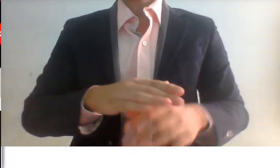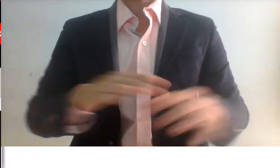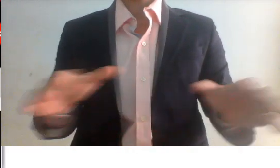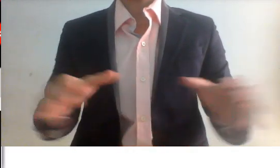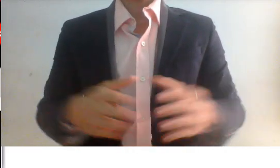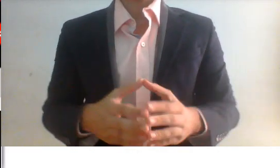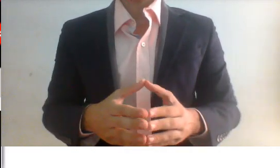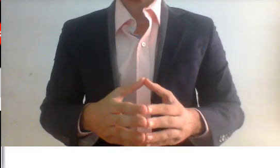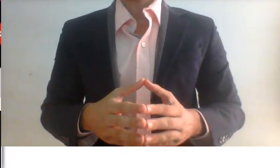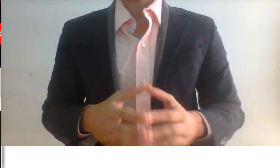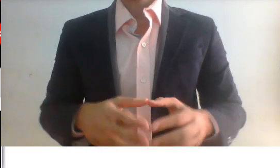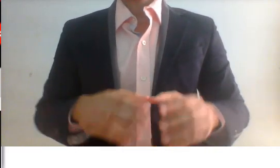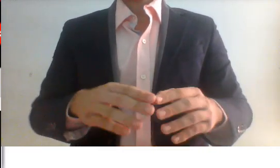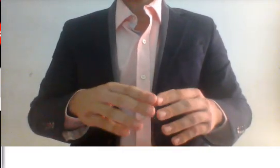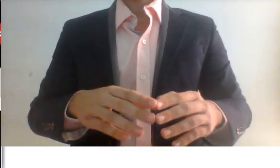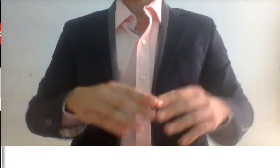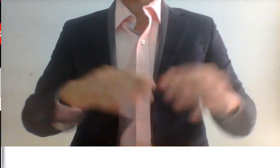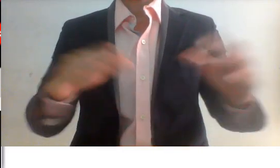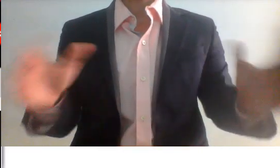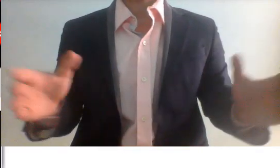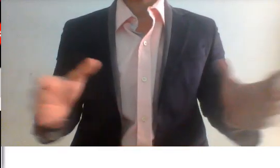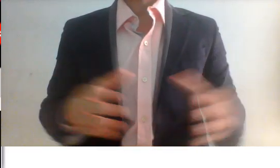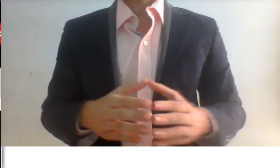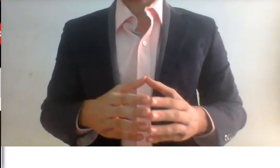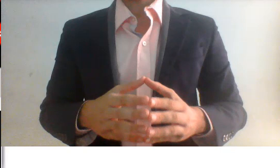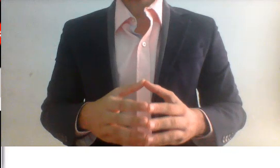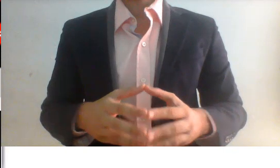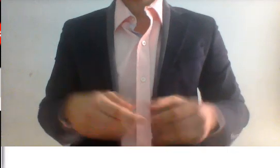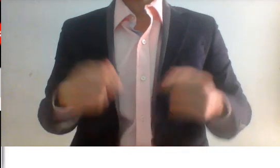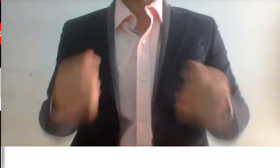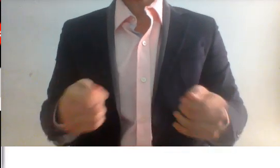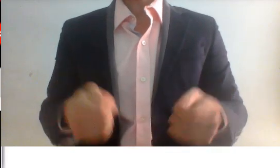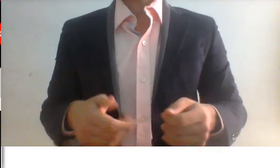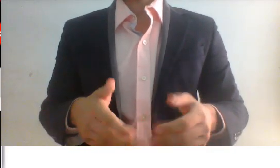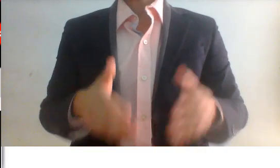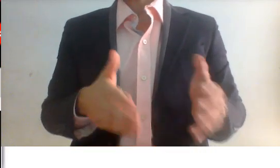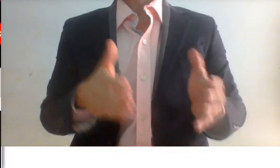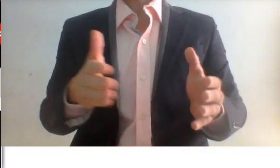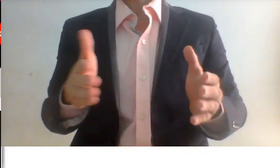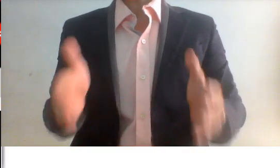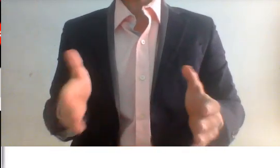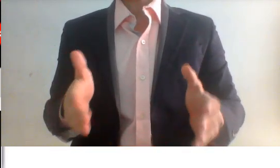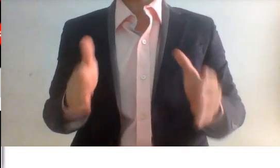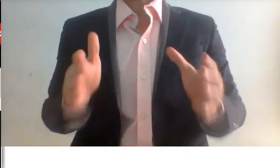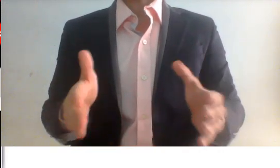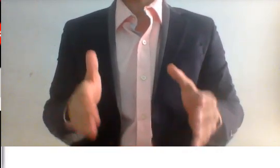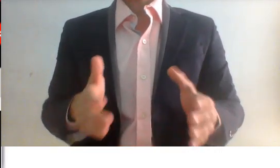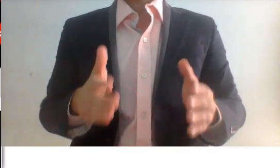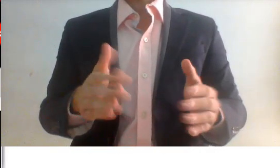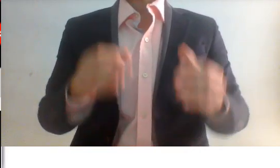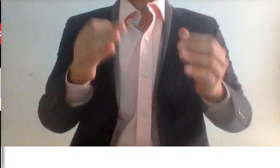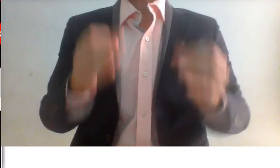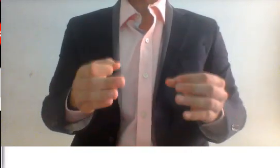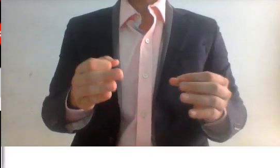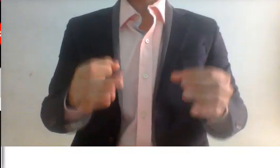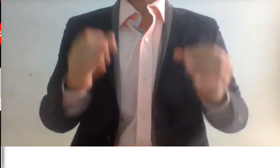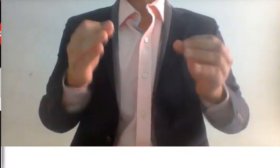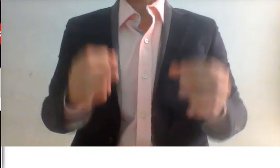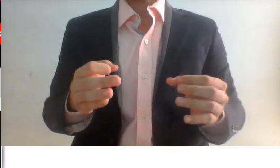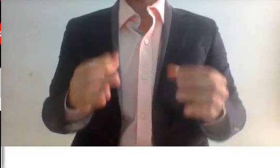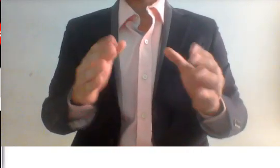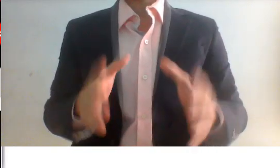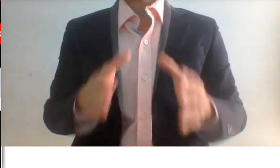un hecho y eso ya era una realidad pues que no se podía debatir. No, señores, estamos en un periodo en el cual las personas